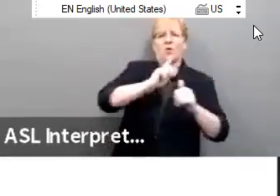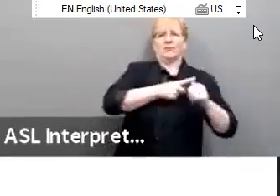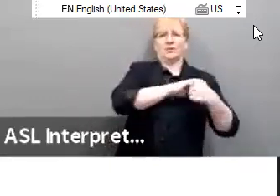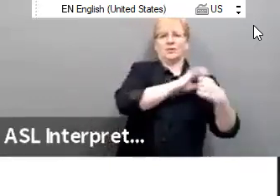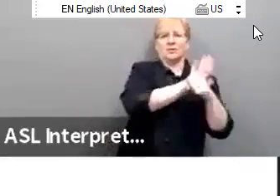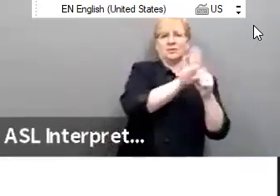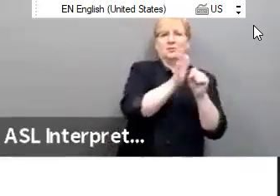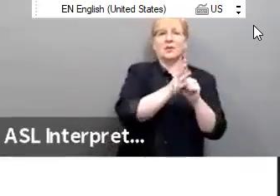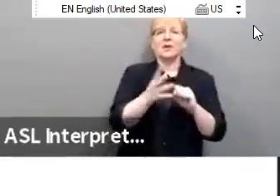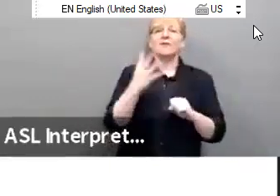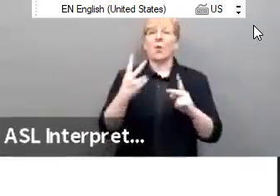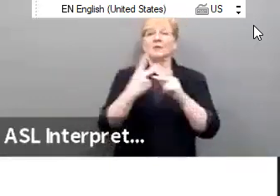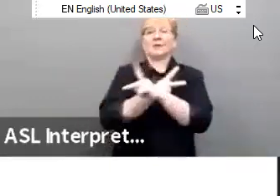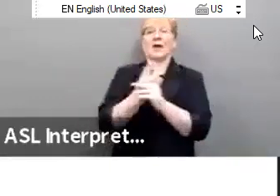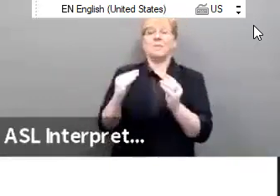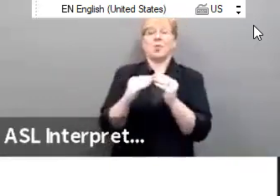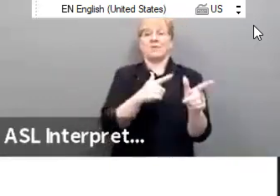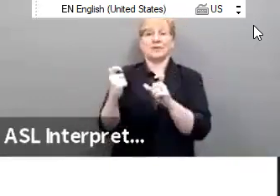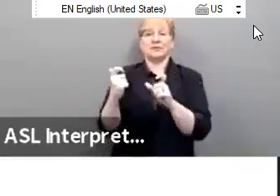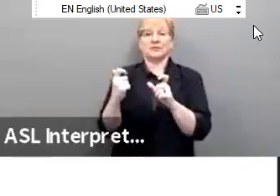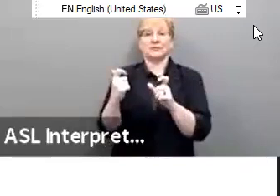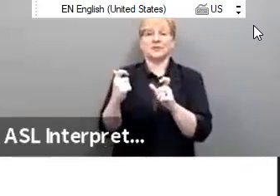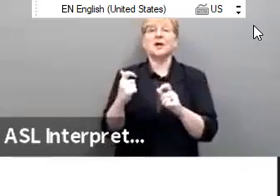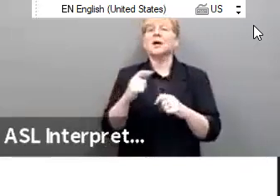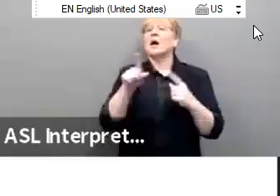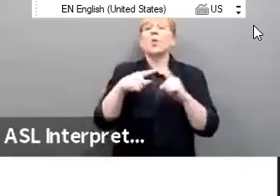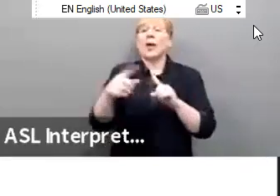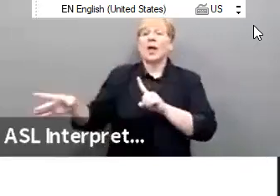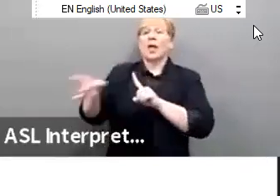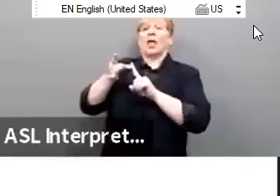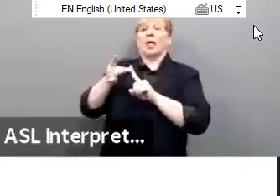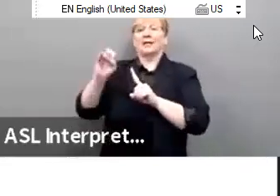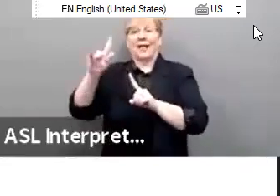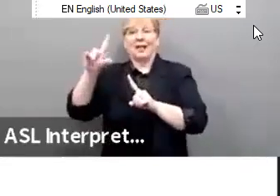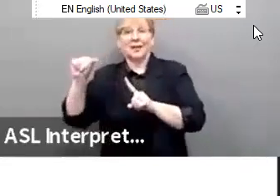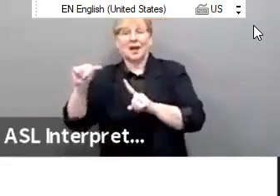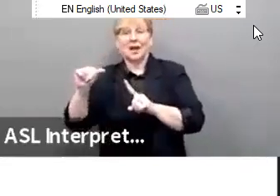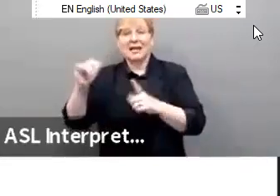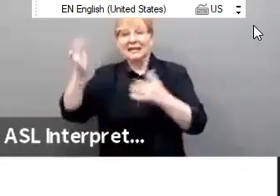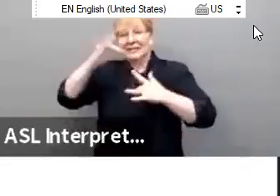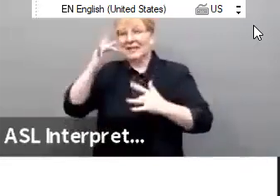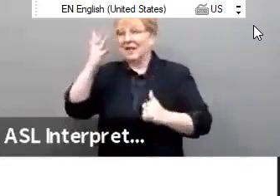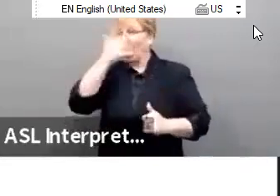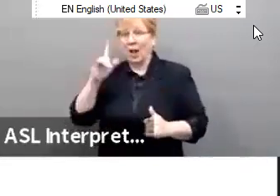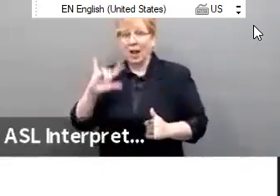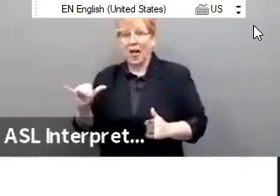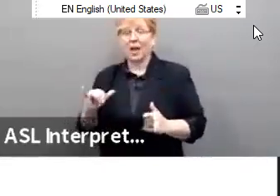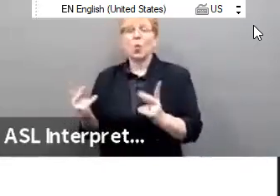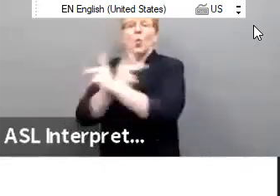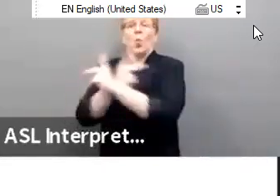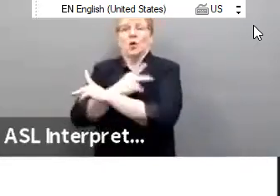principalmente expandido a representar todos los casos. La siguiente diapositiva, por favor.